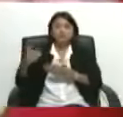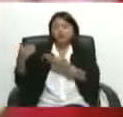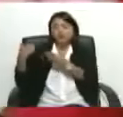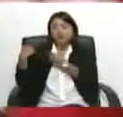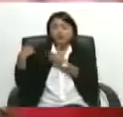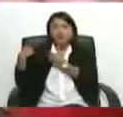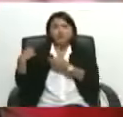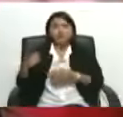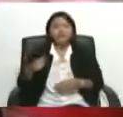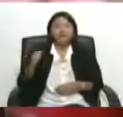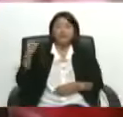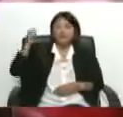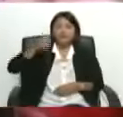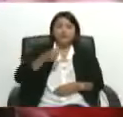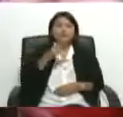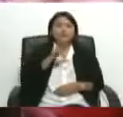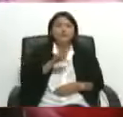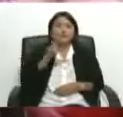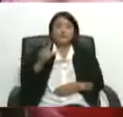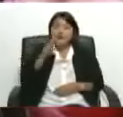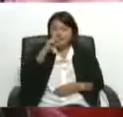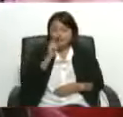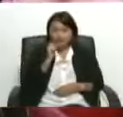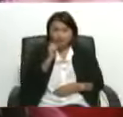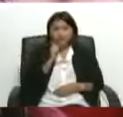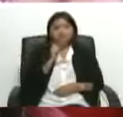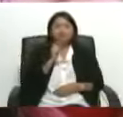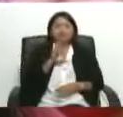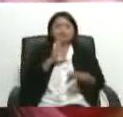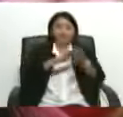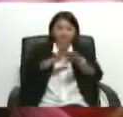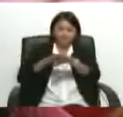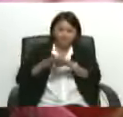estos 23 años, hermanos y hermanas, se los puedo garantizar,